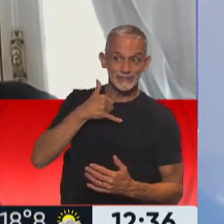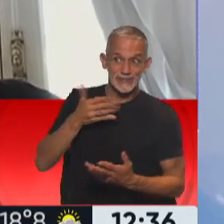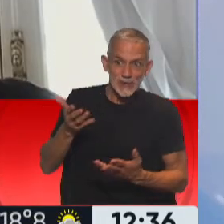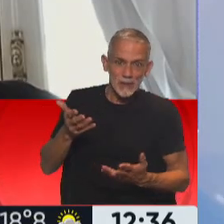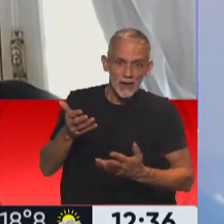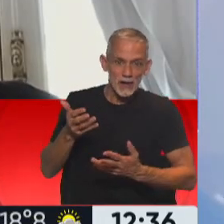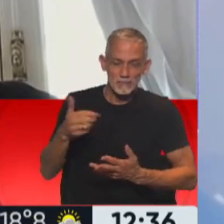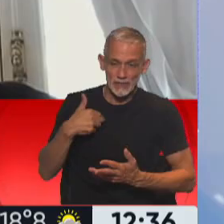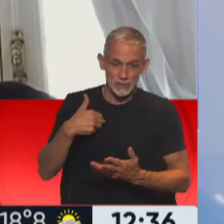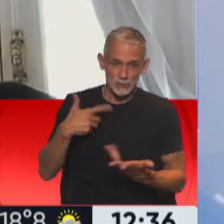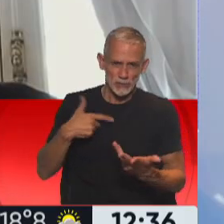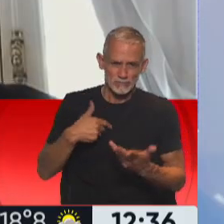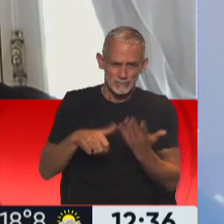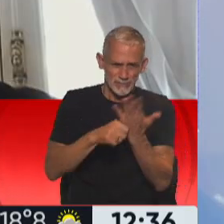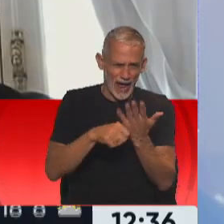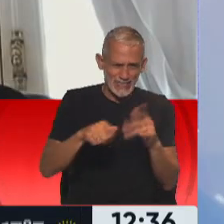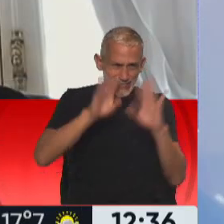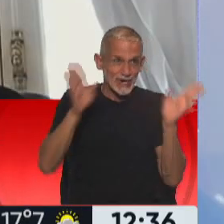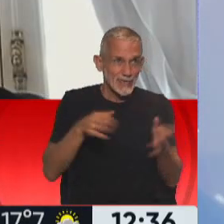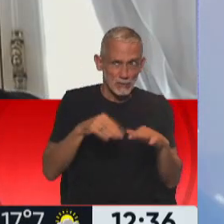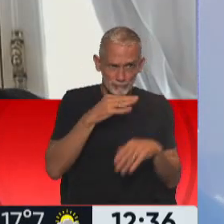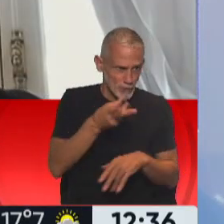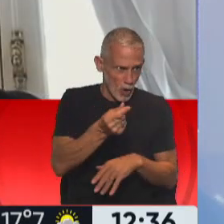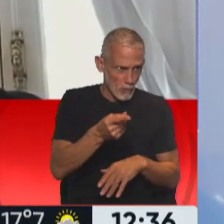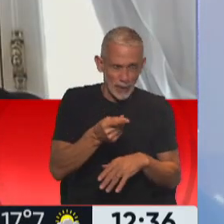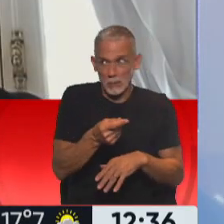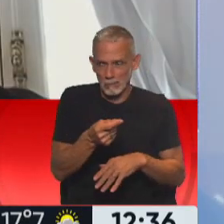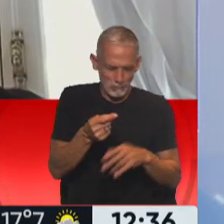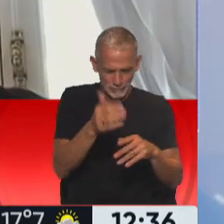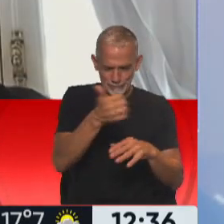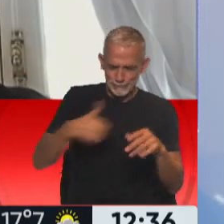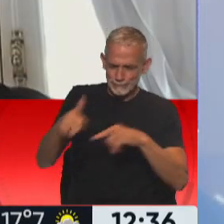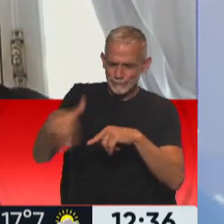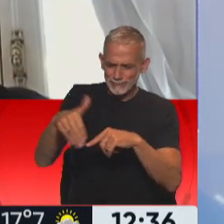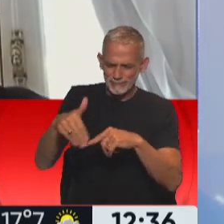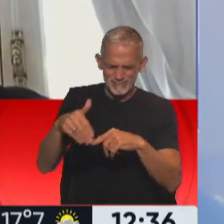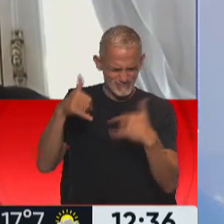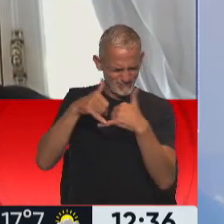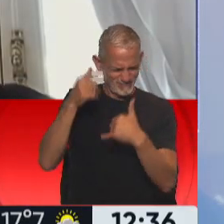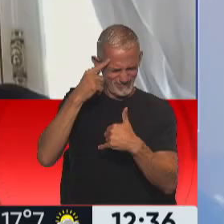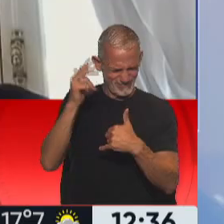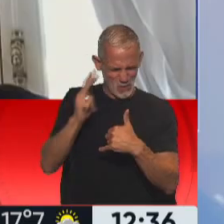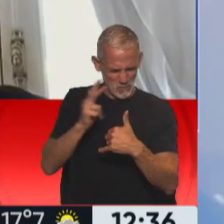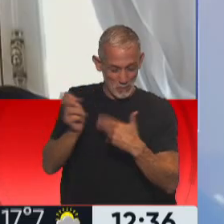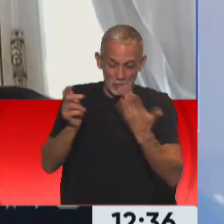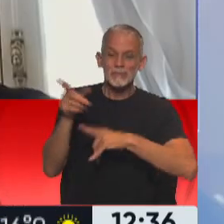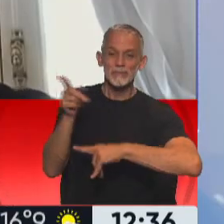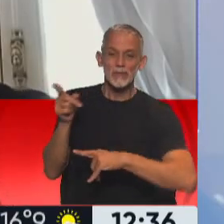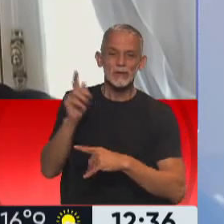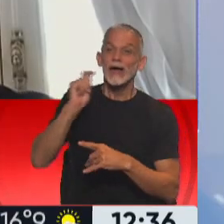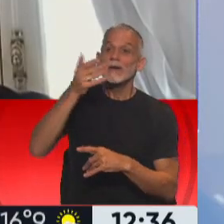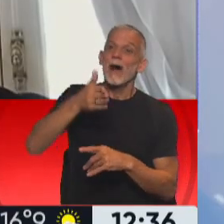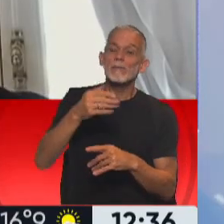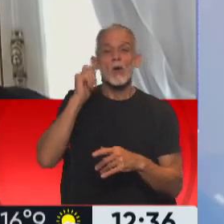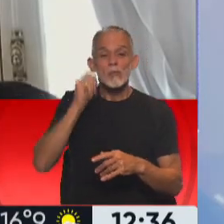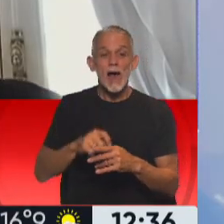yo estaba en la carnicería. Salgo afuera me pongo a charlar y me dice, bueno, ¿quiénes van? ¿Qué